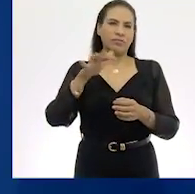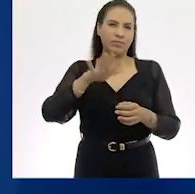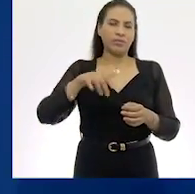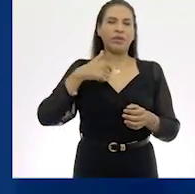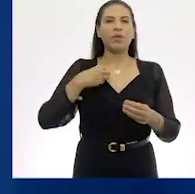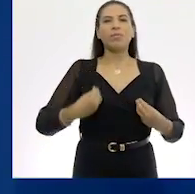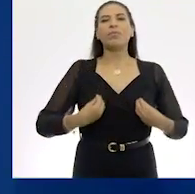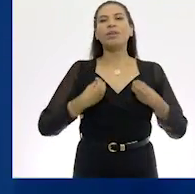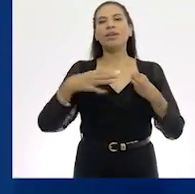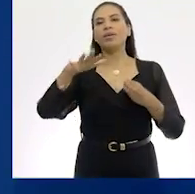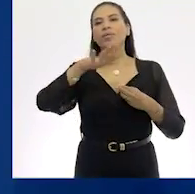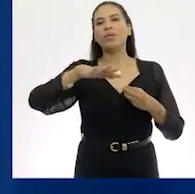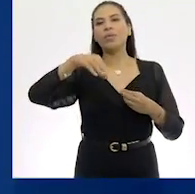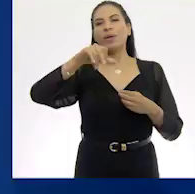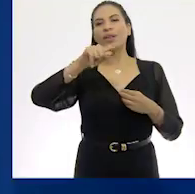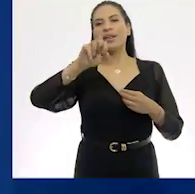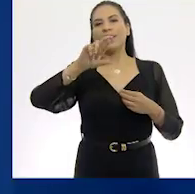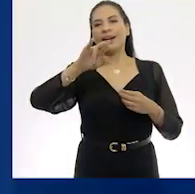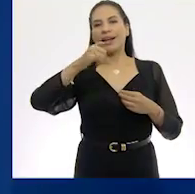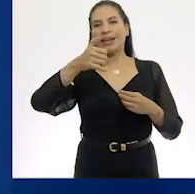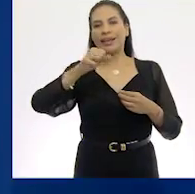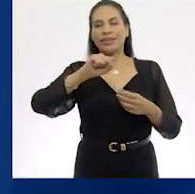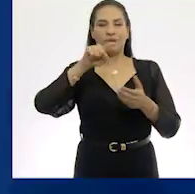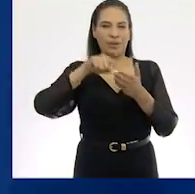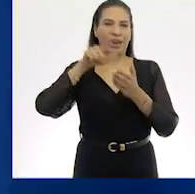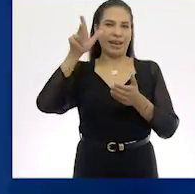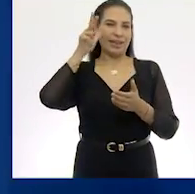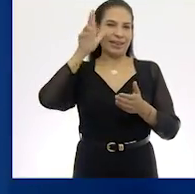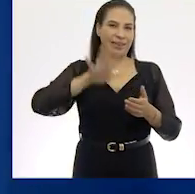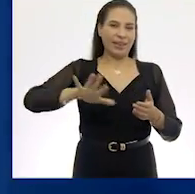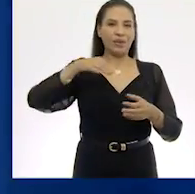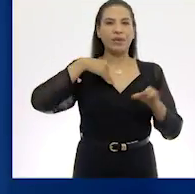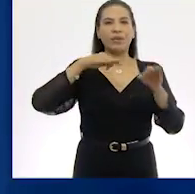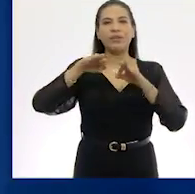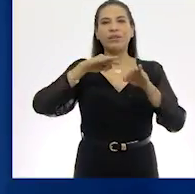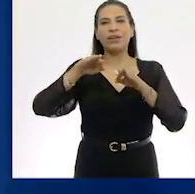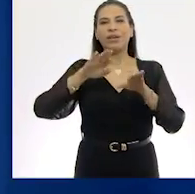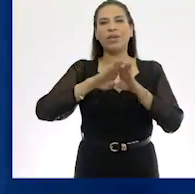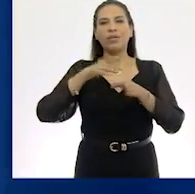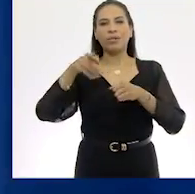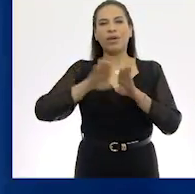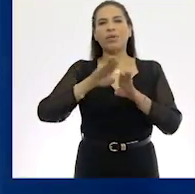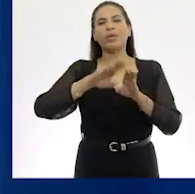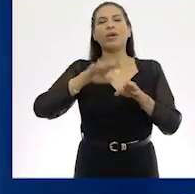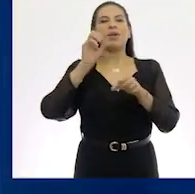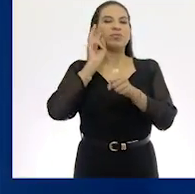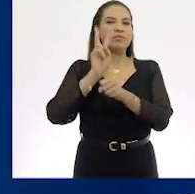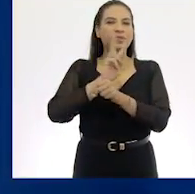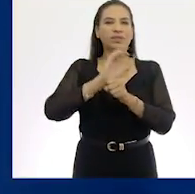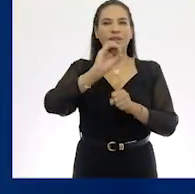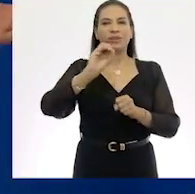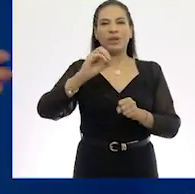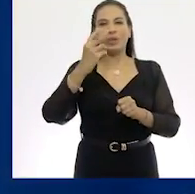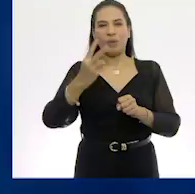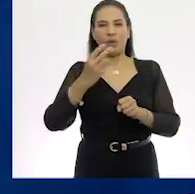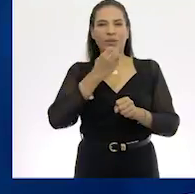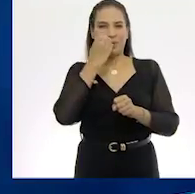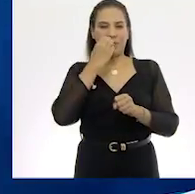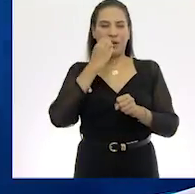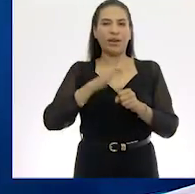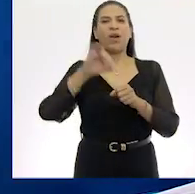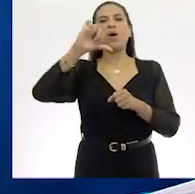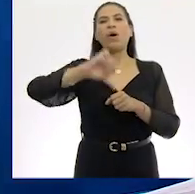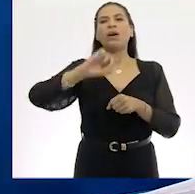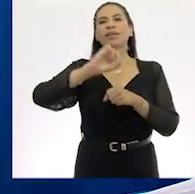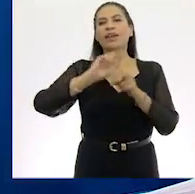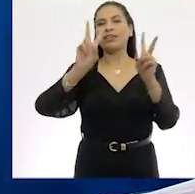Y vivo en Huajutla de Reyes, también en Hidalgo. Trabajo en la supervisión Zona 002 en Huajutla. El día de hoy, Joaquín, ¿Sí? Vamos